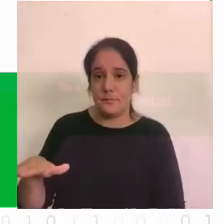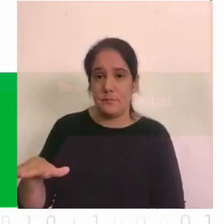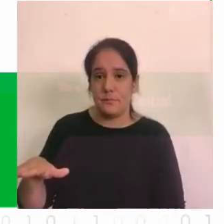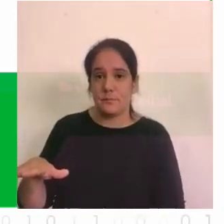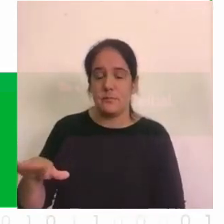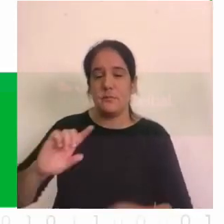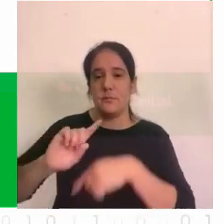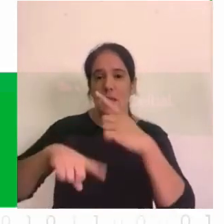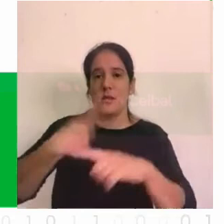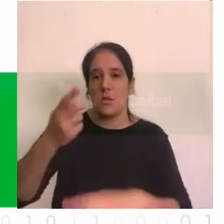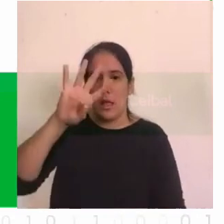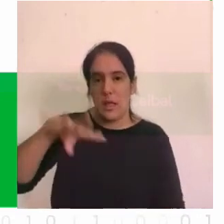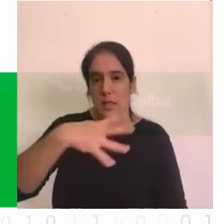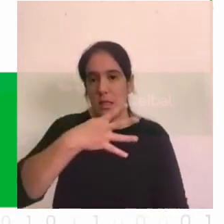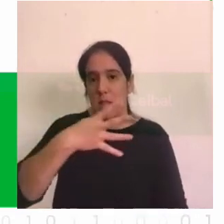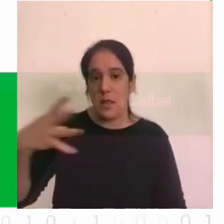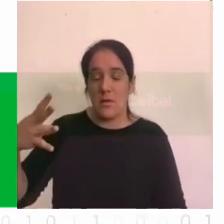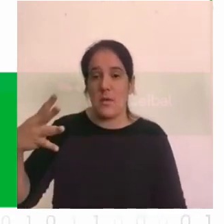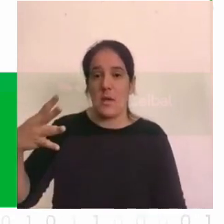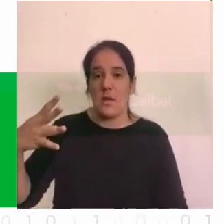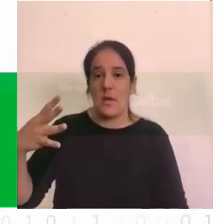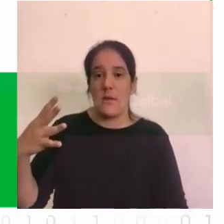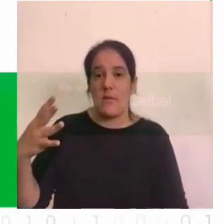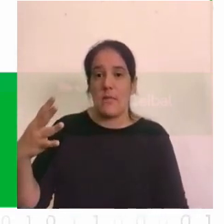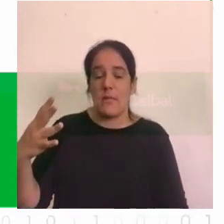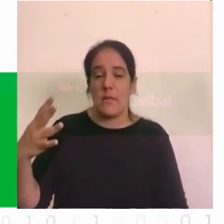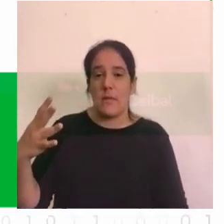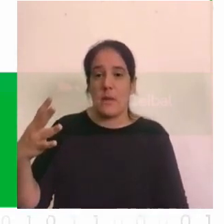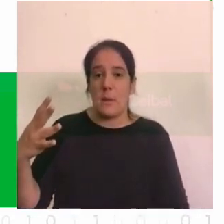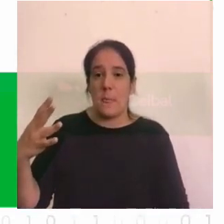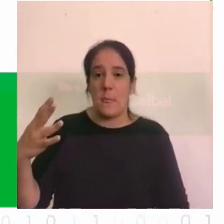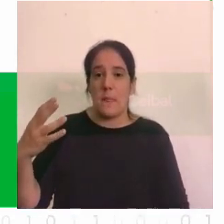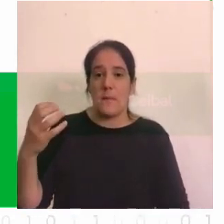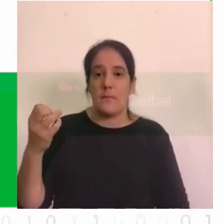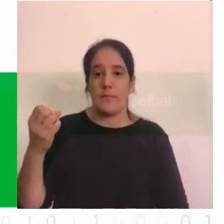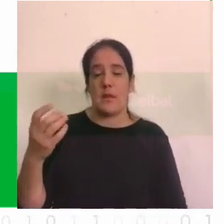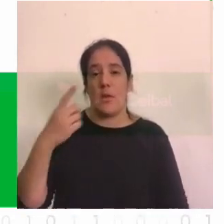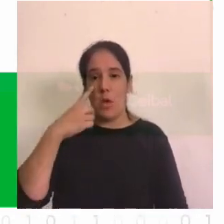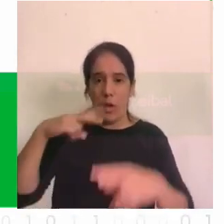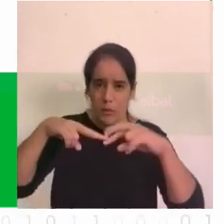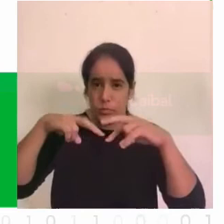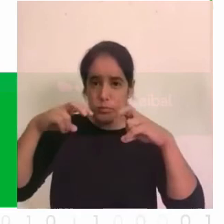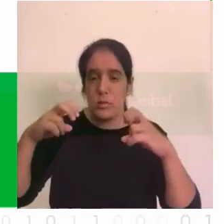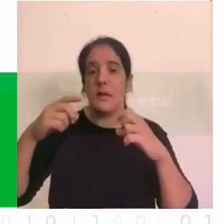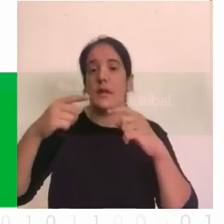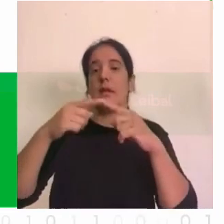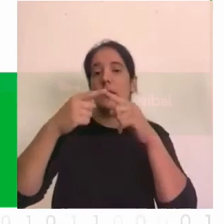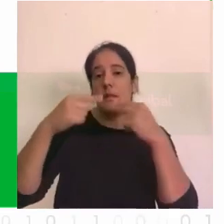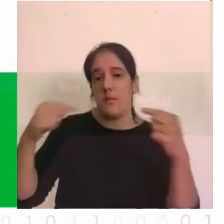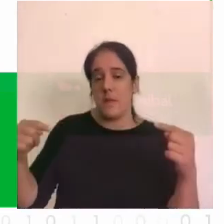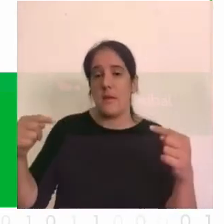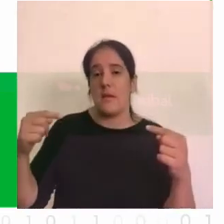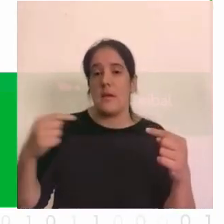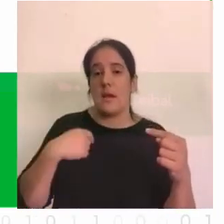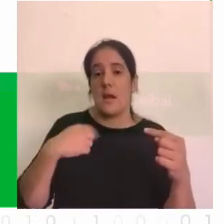mi variable dependiente, ¿no? Si vamos a esto de ir analizando correlaciones entre variables, en la primera parte es mi